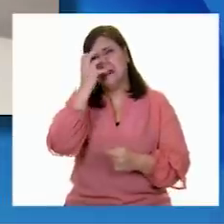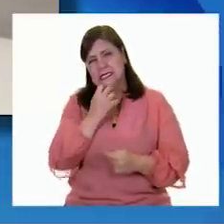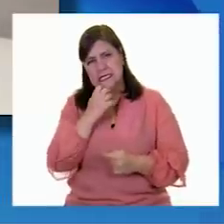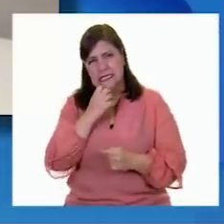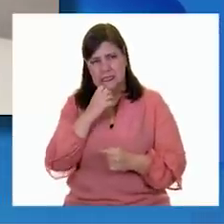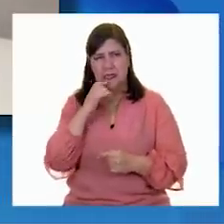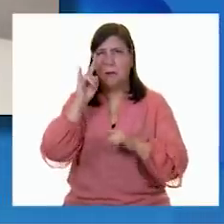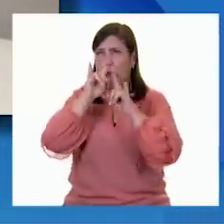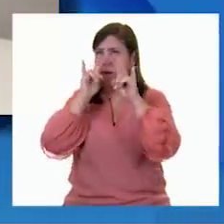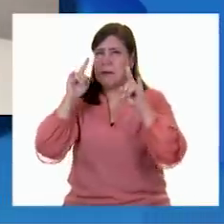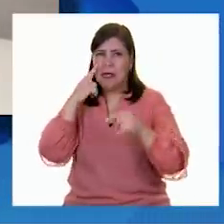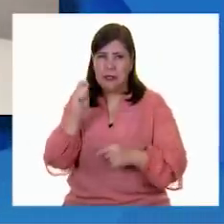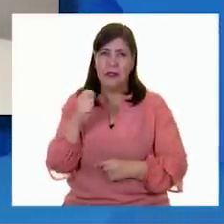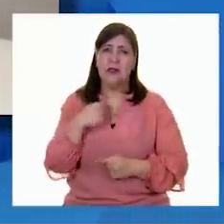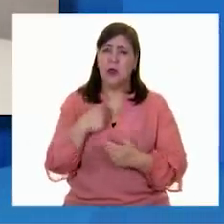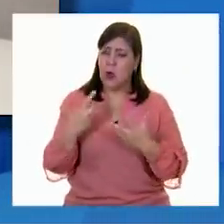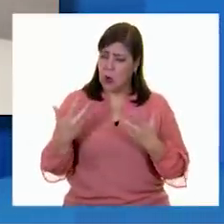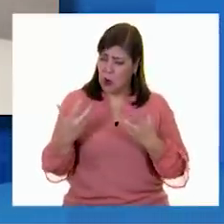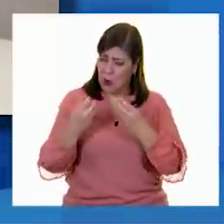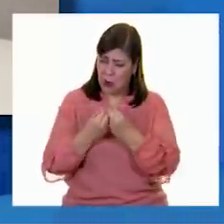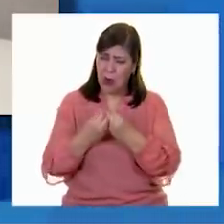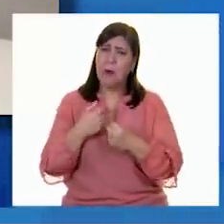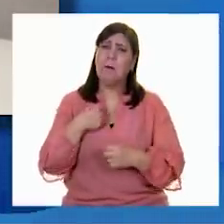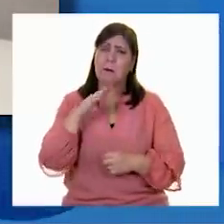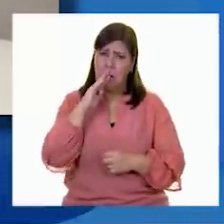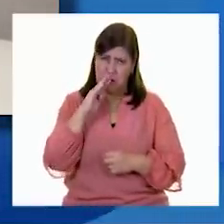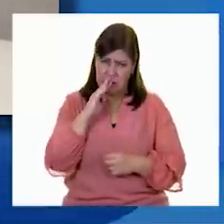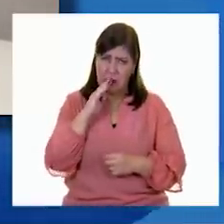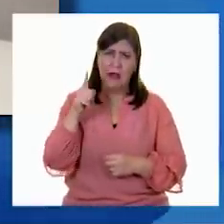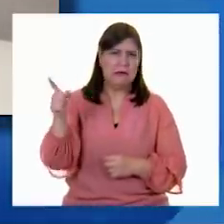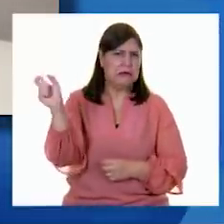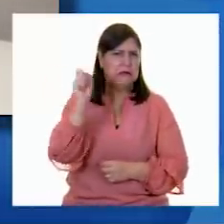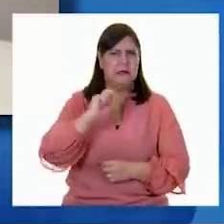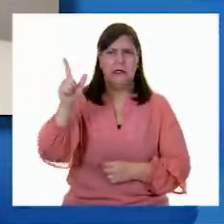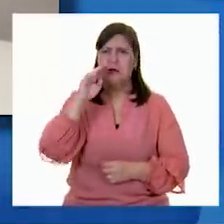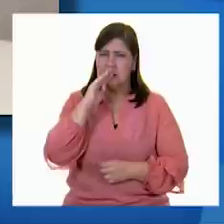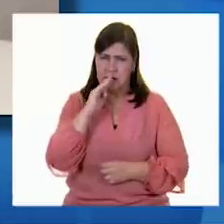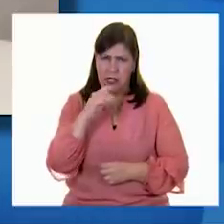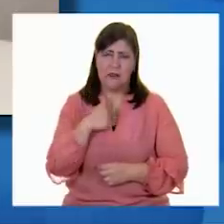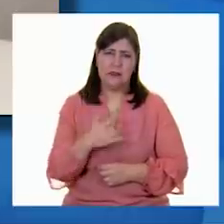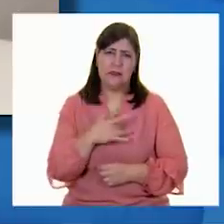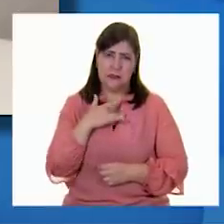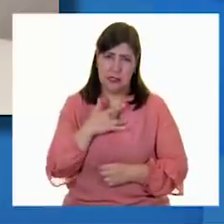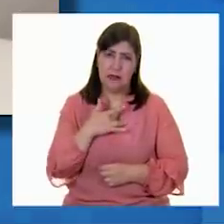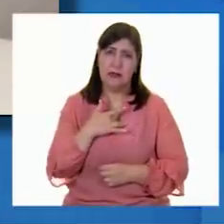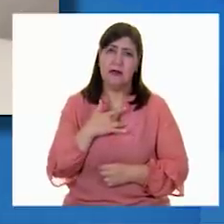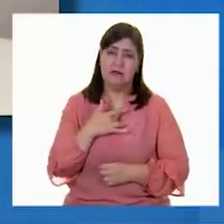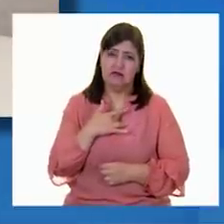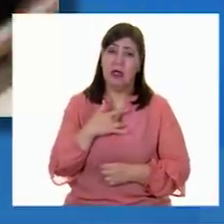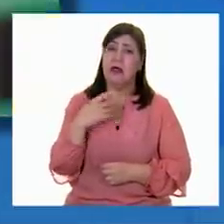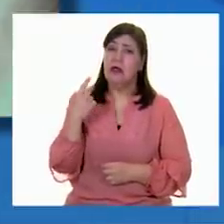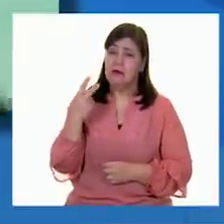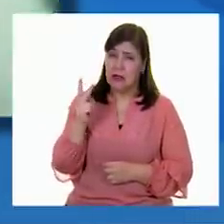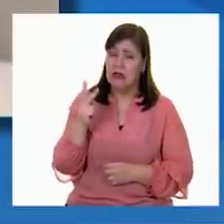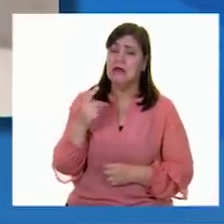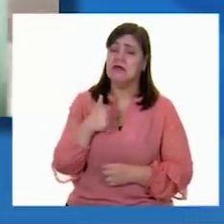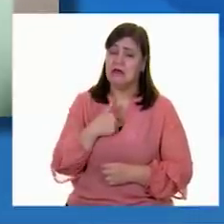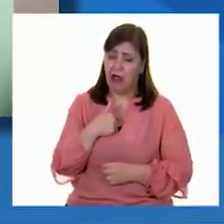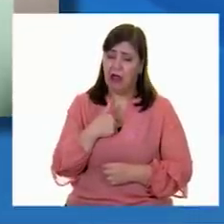Soy muy cercana a mi mamá y creo que es una mujer excepcional. Por ella me